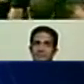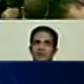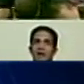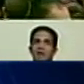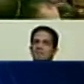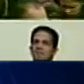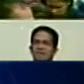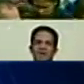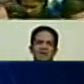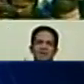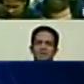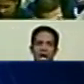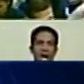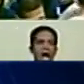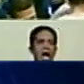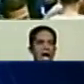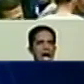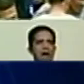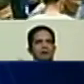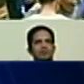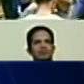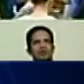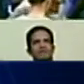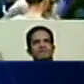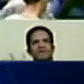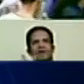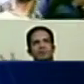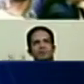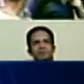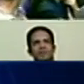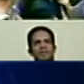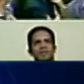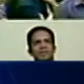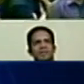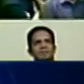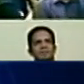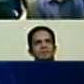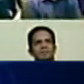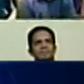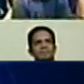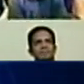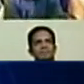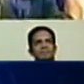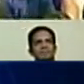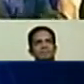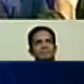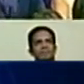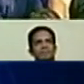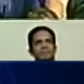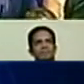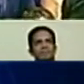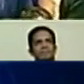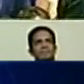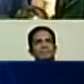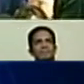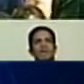que se ha creado sobre Venezuela. Se ha fabricado una crisis contra